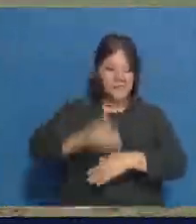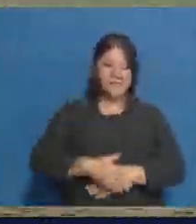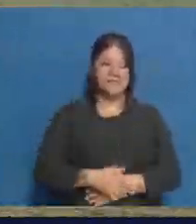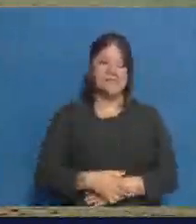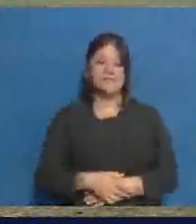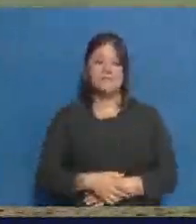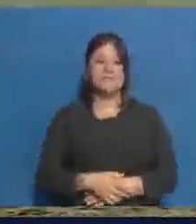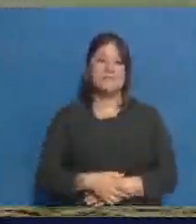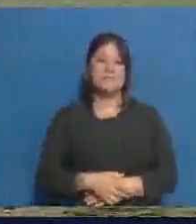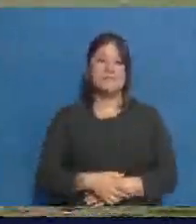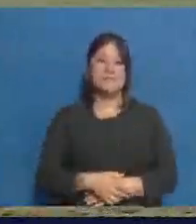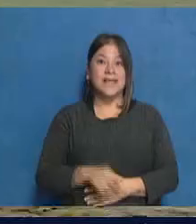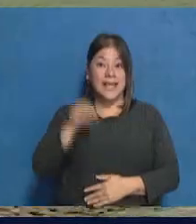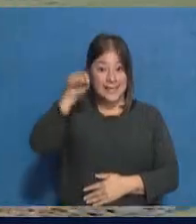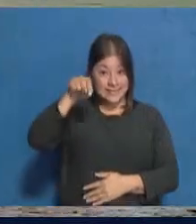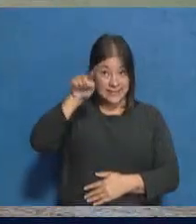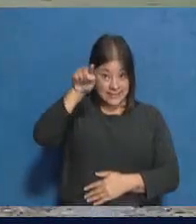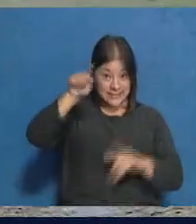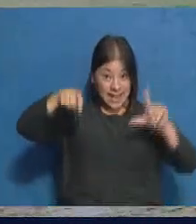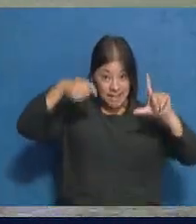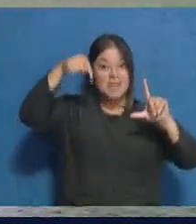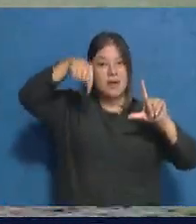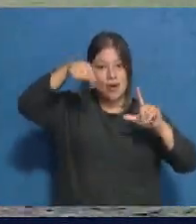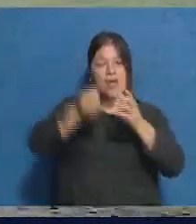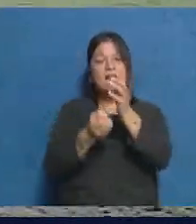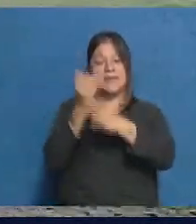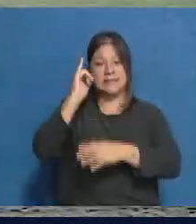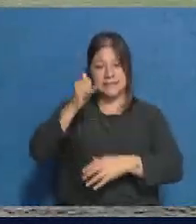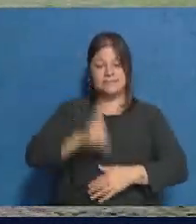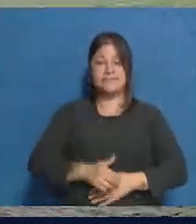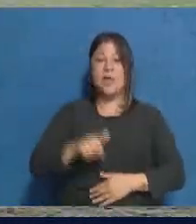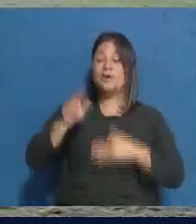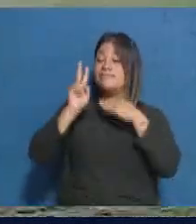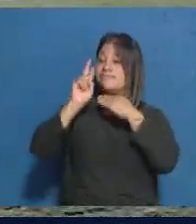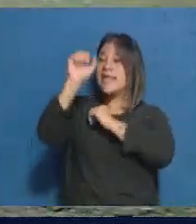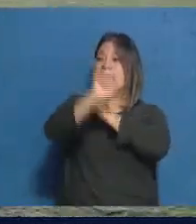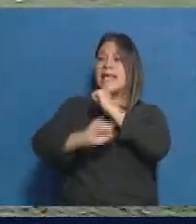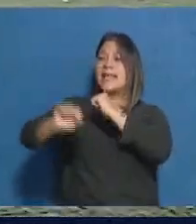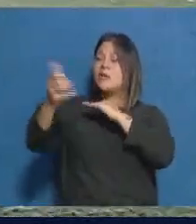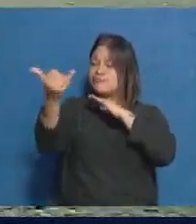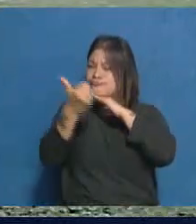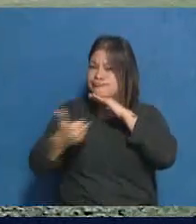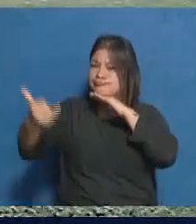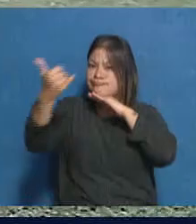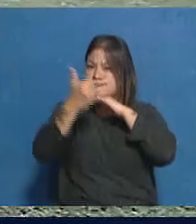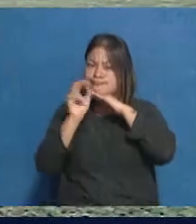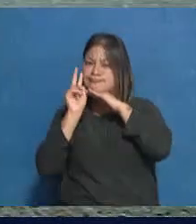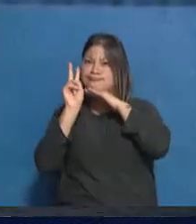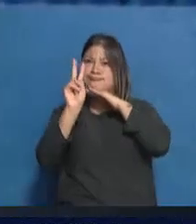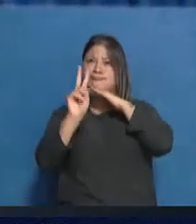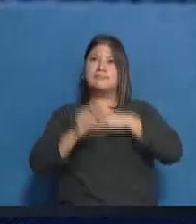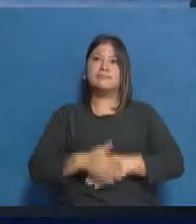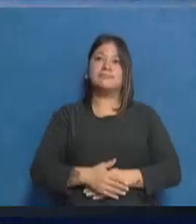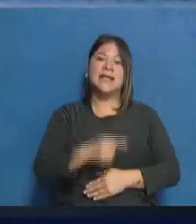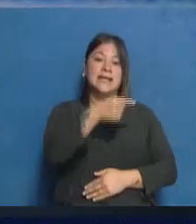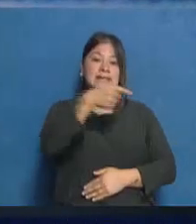otra parte del año. Estas sí son de ahora, esas son de esta mañana. Ahora escuchamos al ingeniero, esto es lo que nos decía. Comenzó la semana pasada